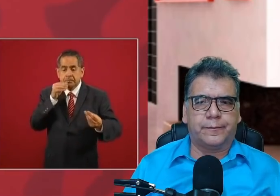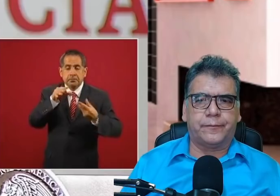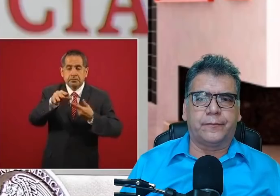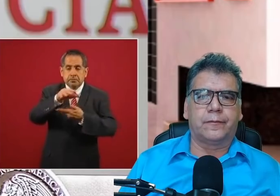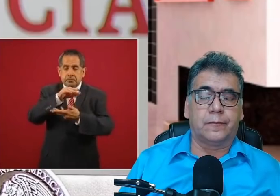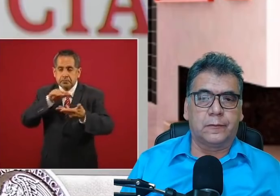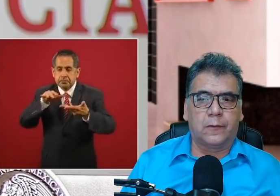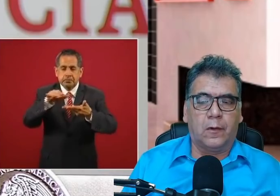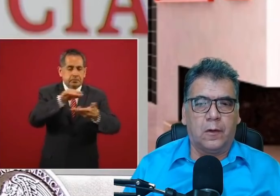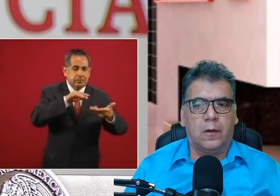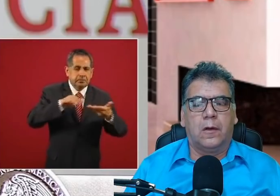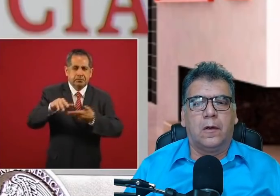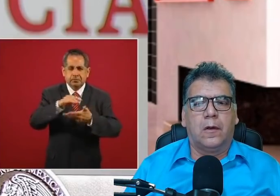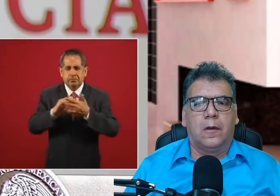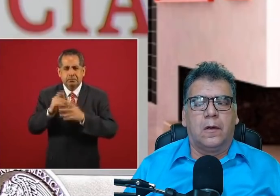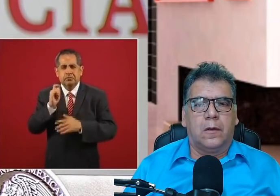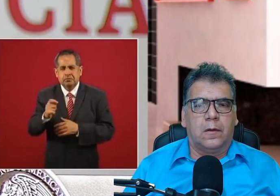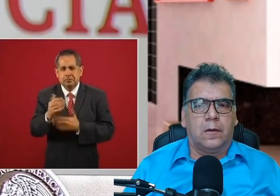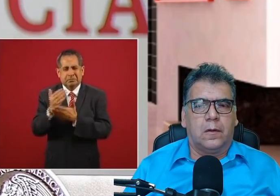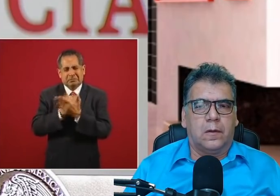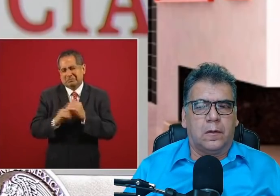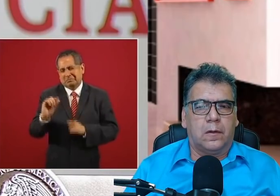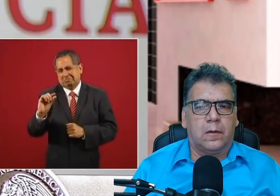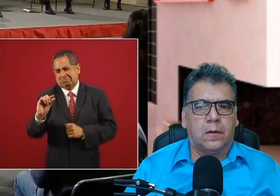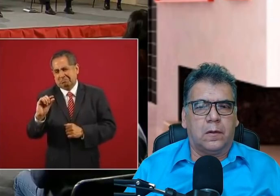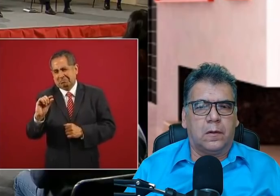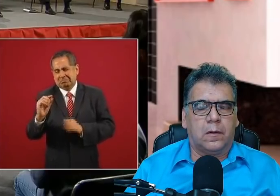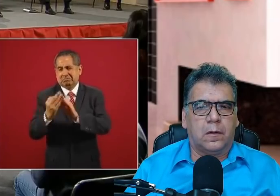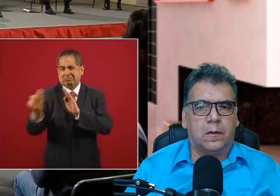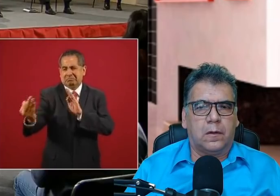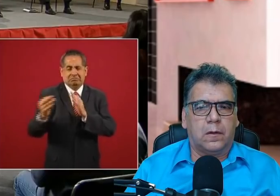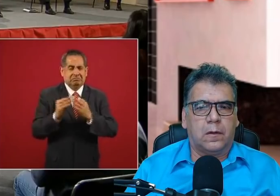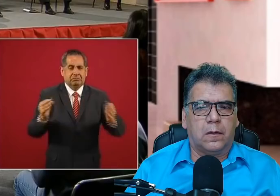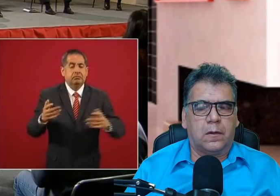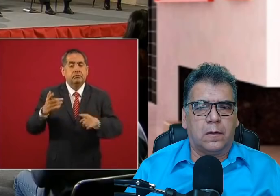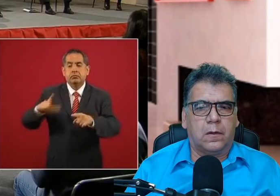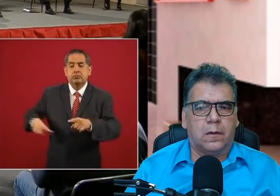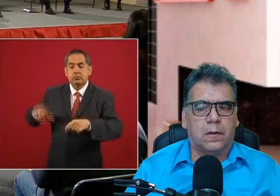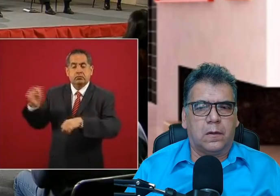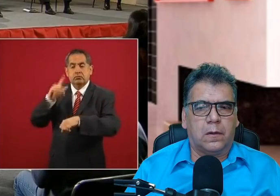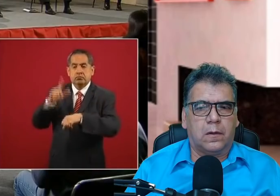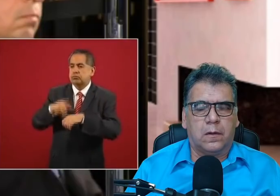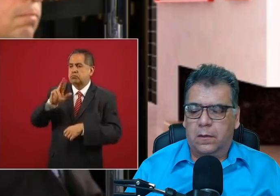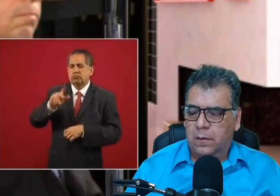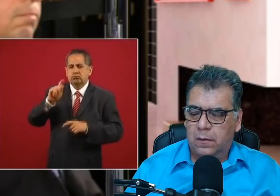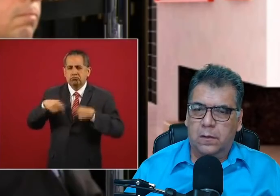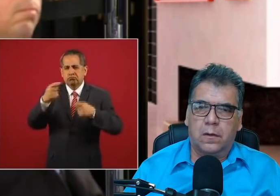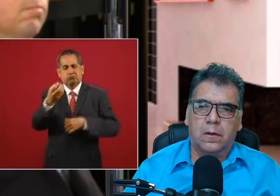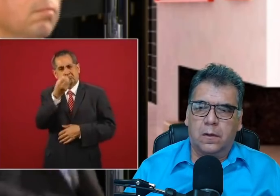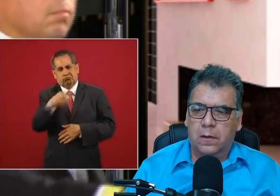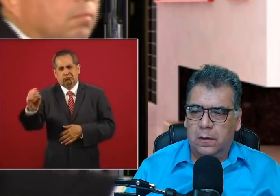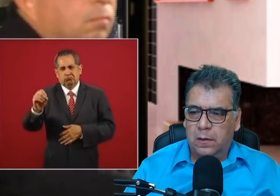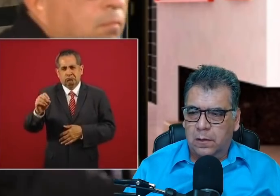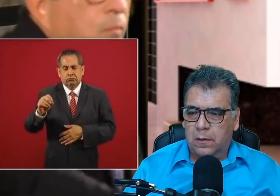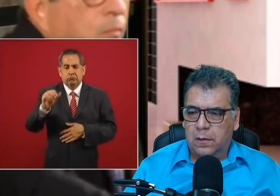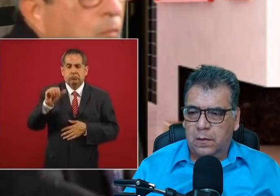los contagios es significativamente pequeña. Entonces el gobierno federal nunca lo va a convertir en una obligación,